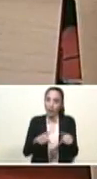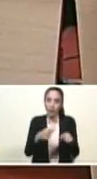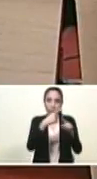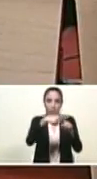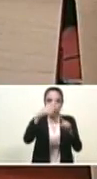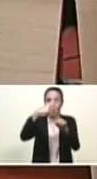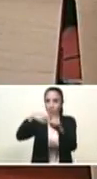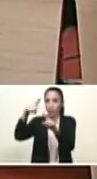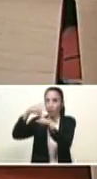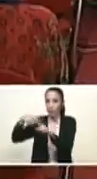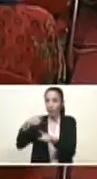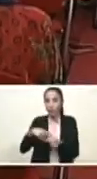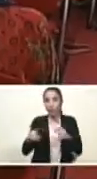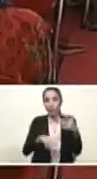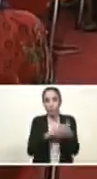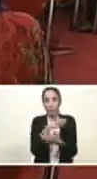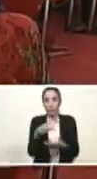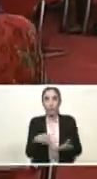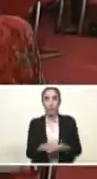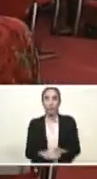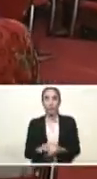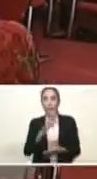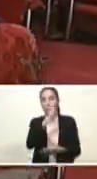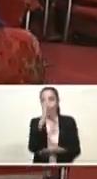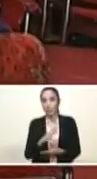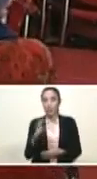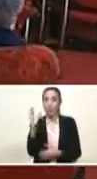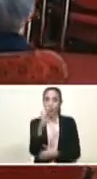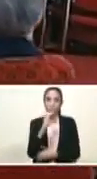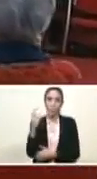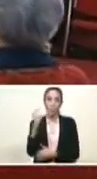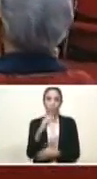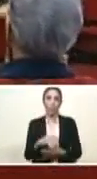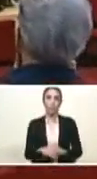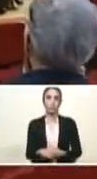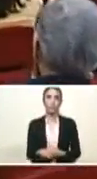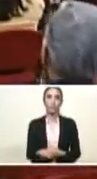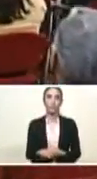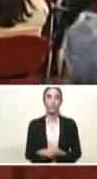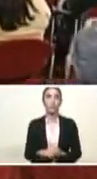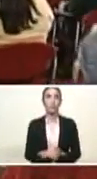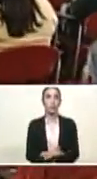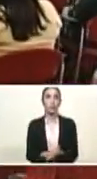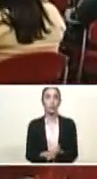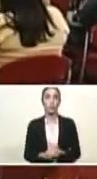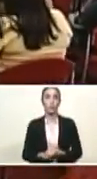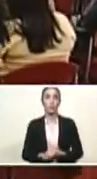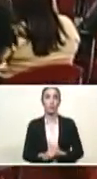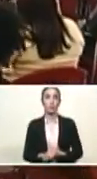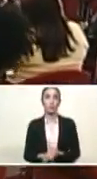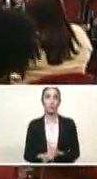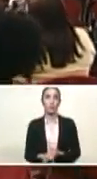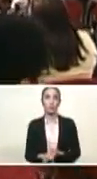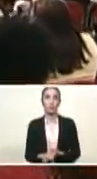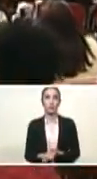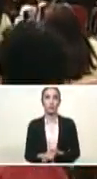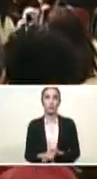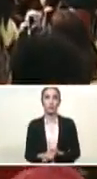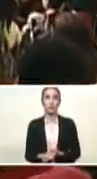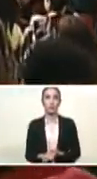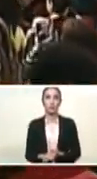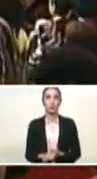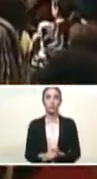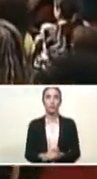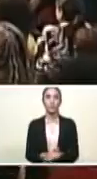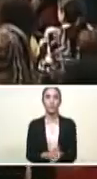los que tiene Argentina, Brasil, Colombia, que tienen gobiernos neoliberales, capitalistas, salvajes,